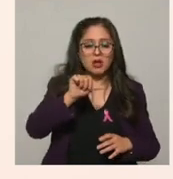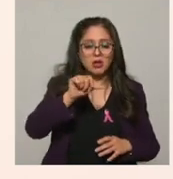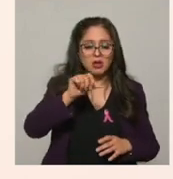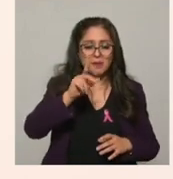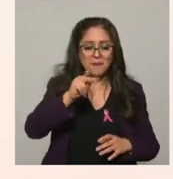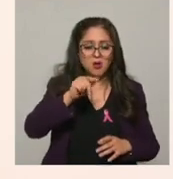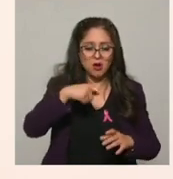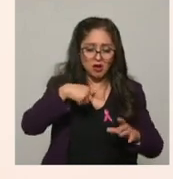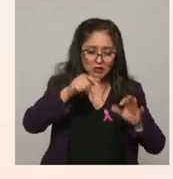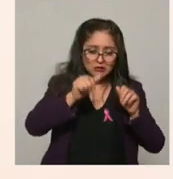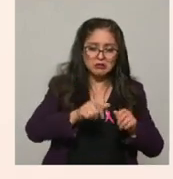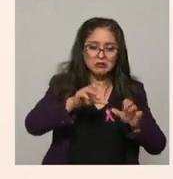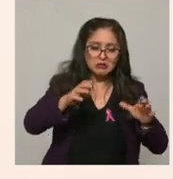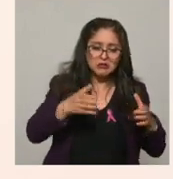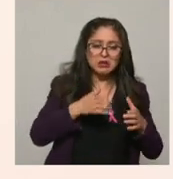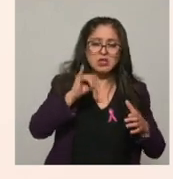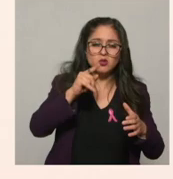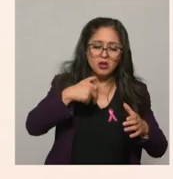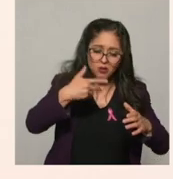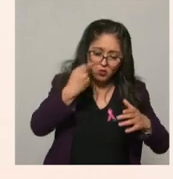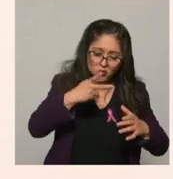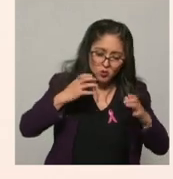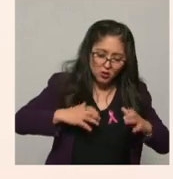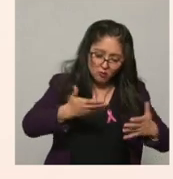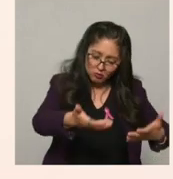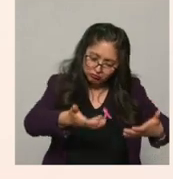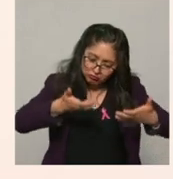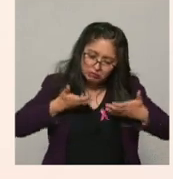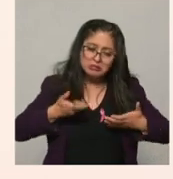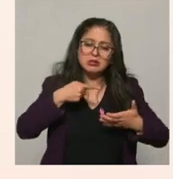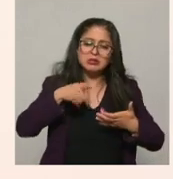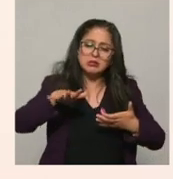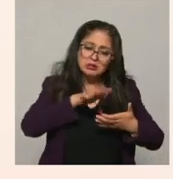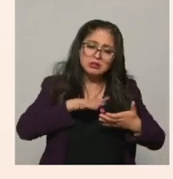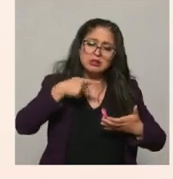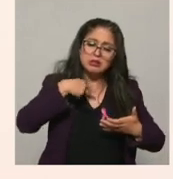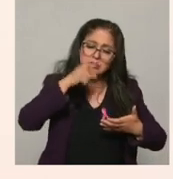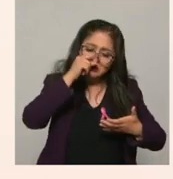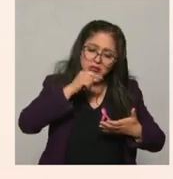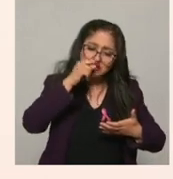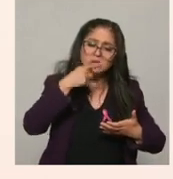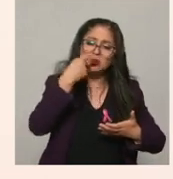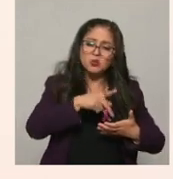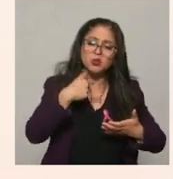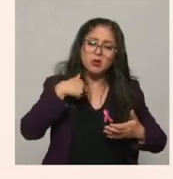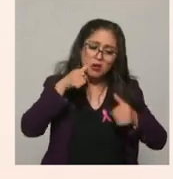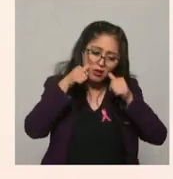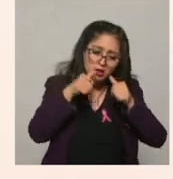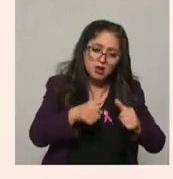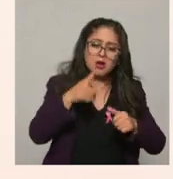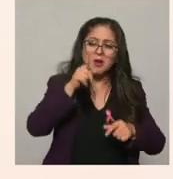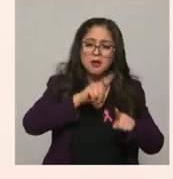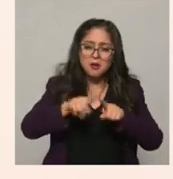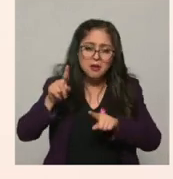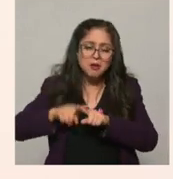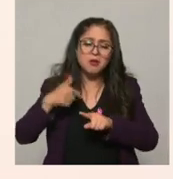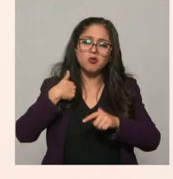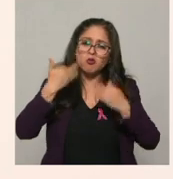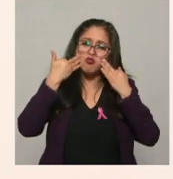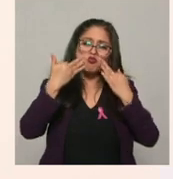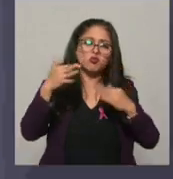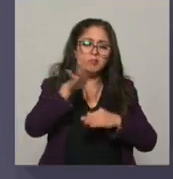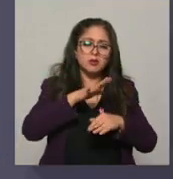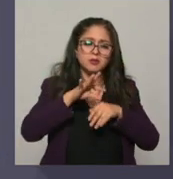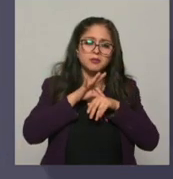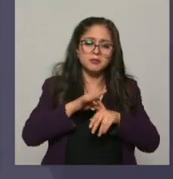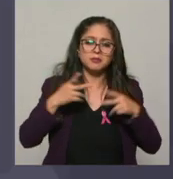a decir, yo no voy a permitir y cada acto o cada situación de violencia que yo pueda presenciar la voy a evidenciar. Bueno, rápidamente